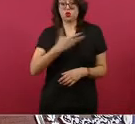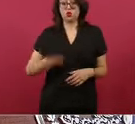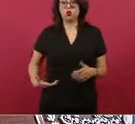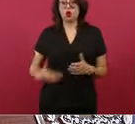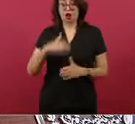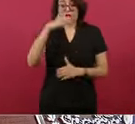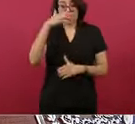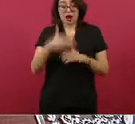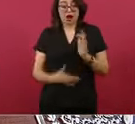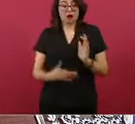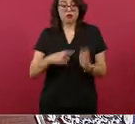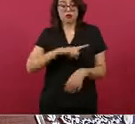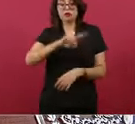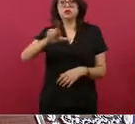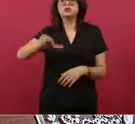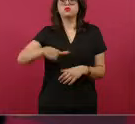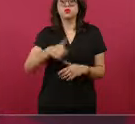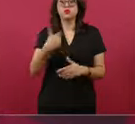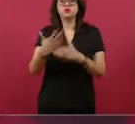quienes piensan que